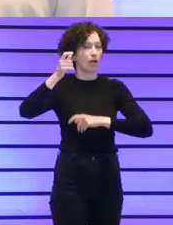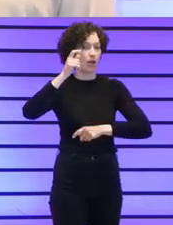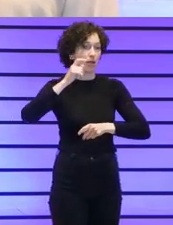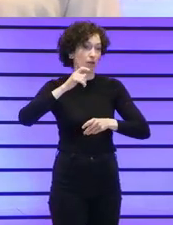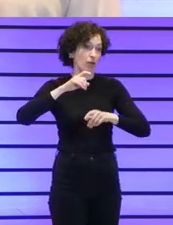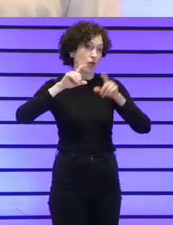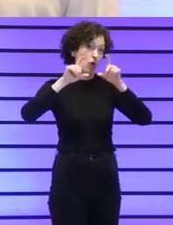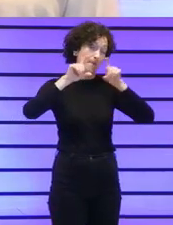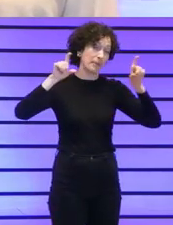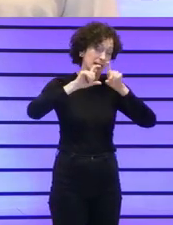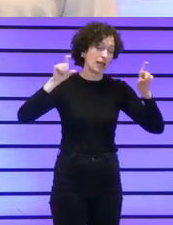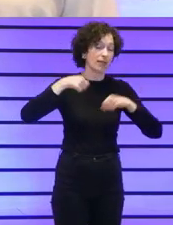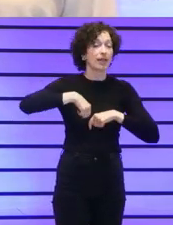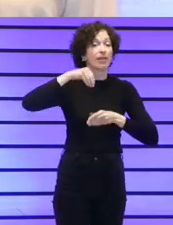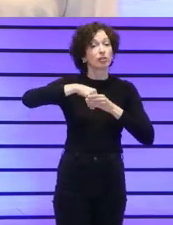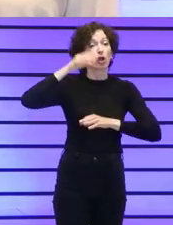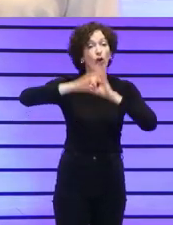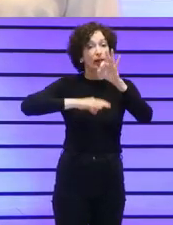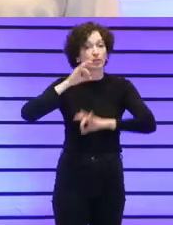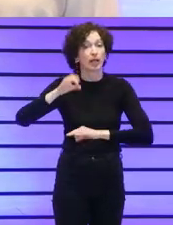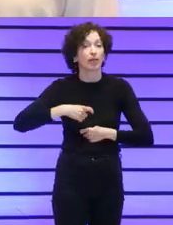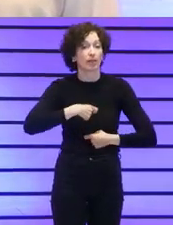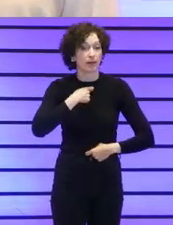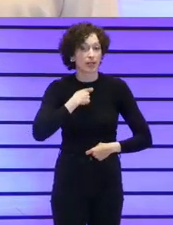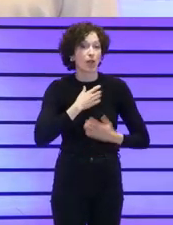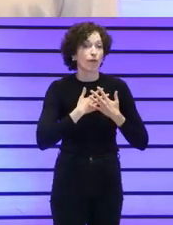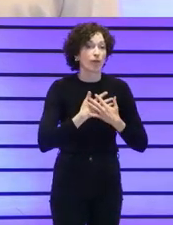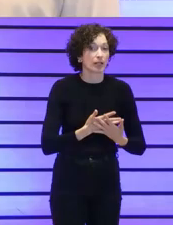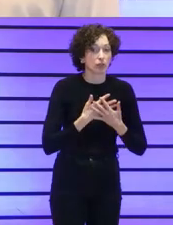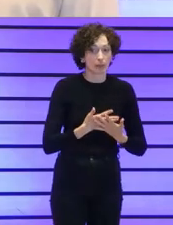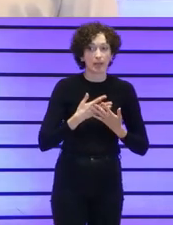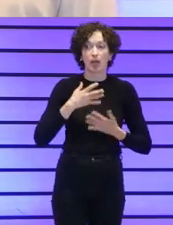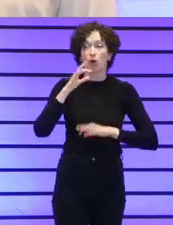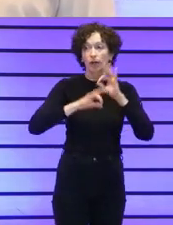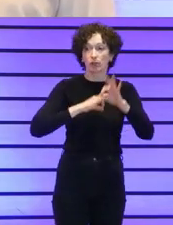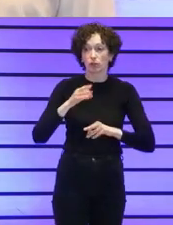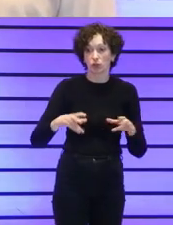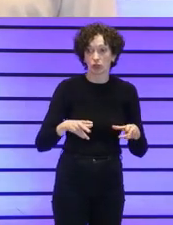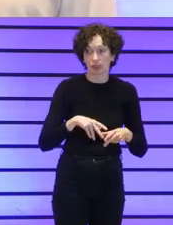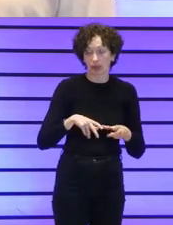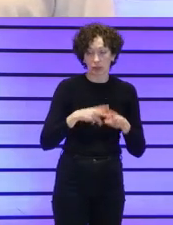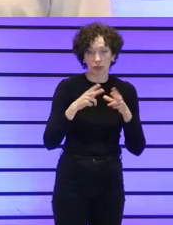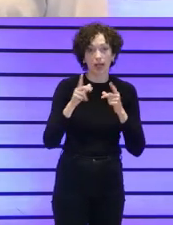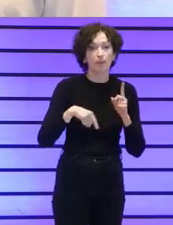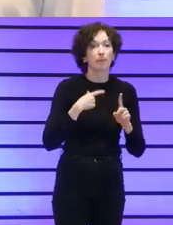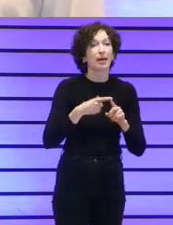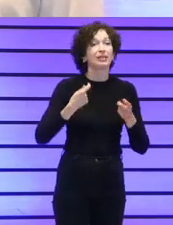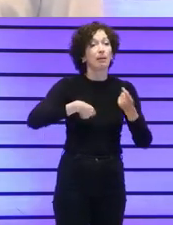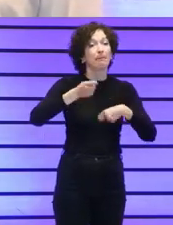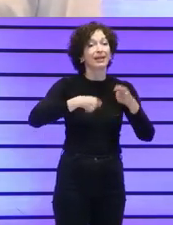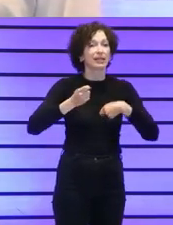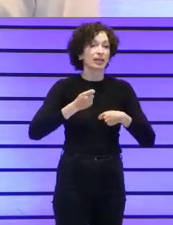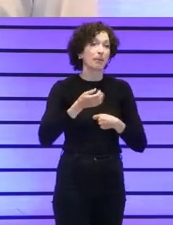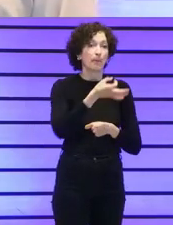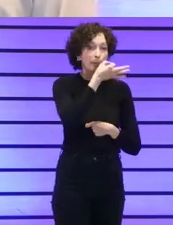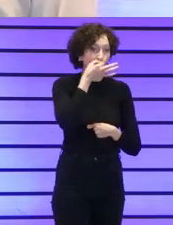sociedad civil, hacia la filantropía, innovación social y el marketing no lucrativo. Por eso, pues muchas gracias, Marta,